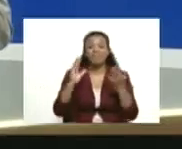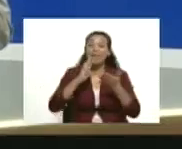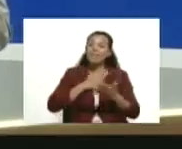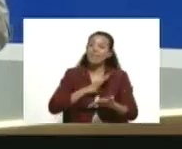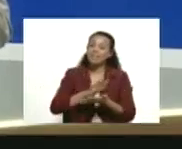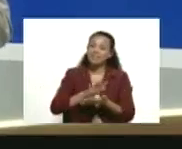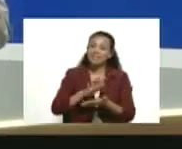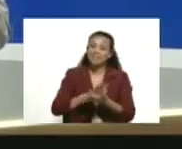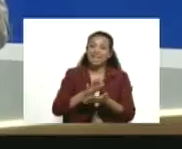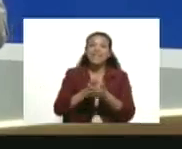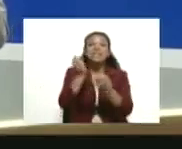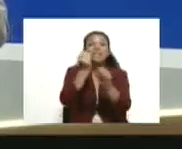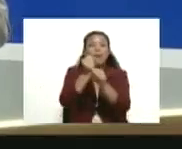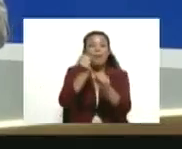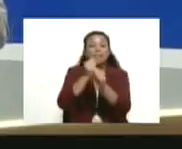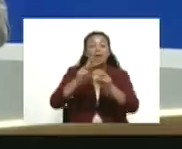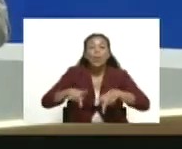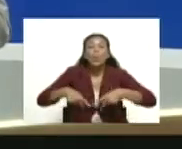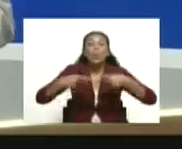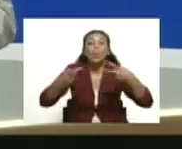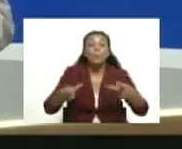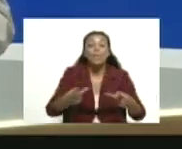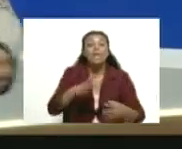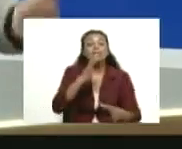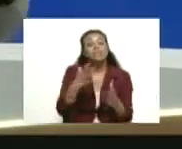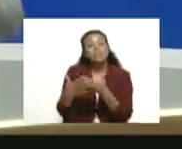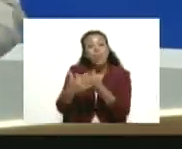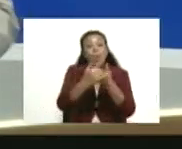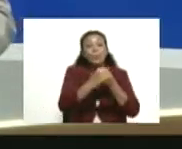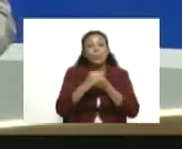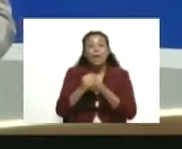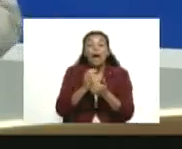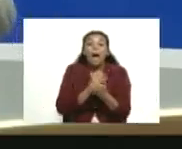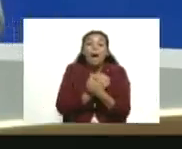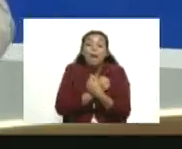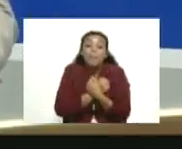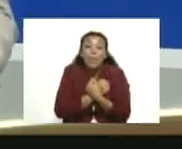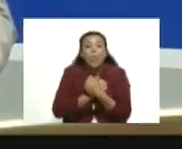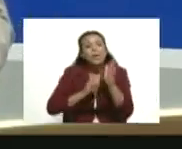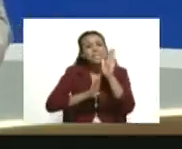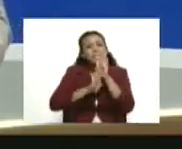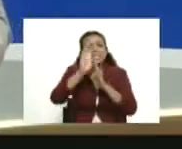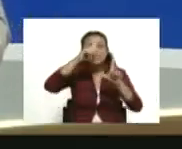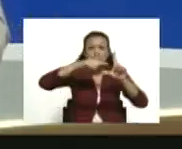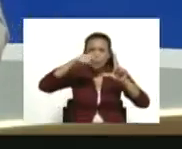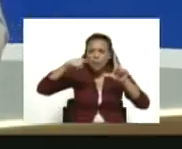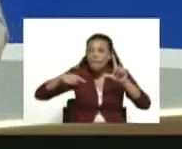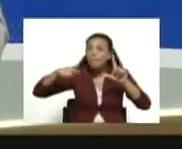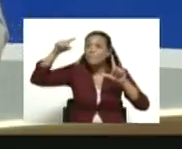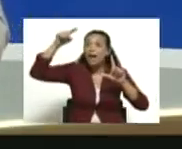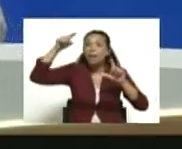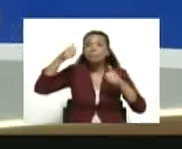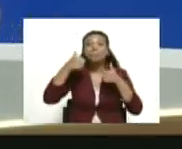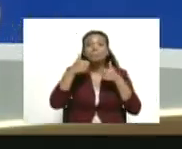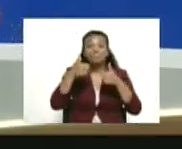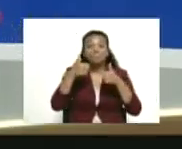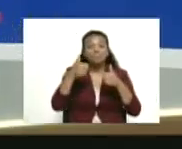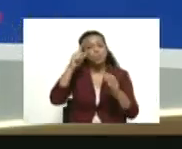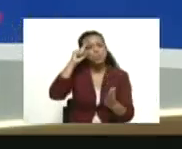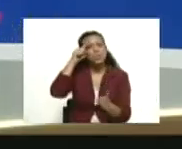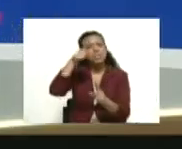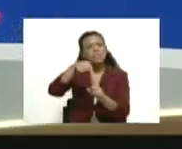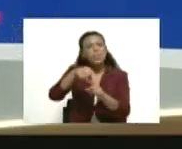armonía, trabajo, recuperación, solidaridad, amor, crecimiento. Su